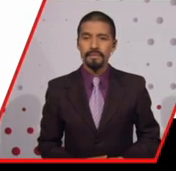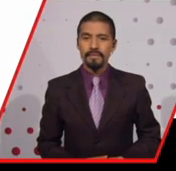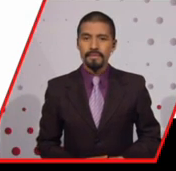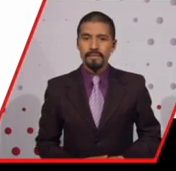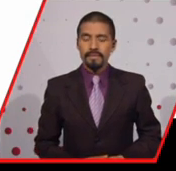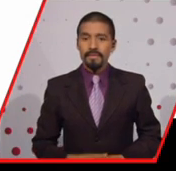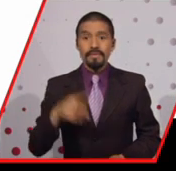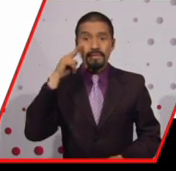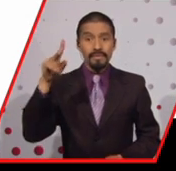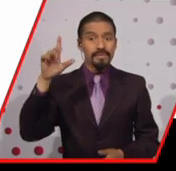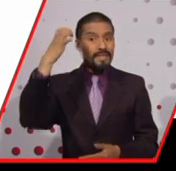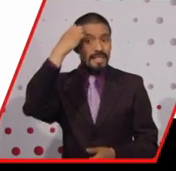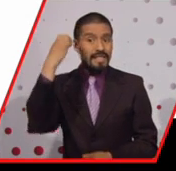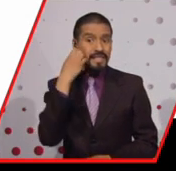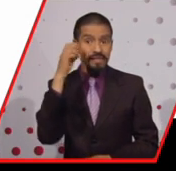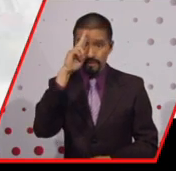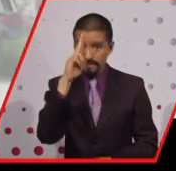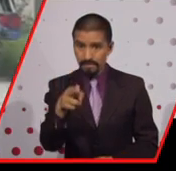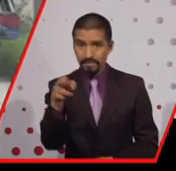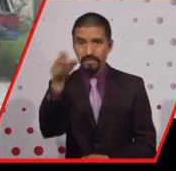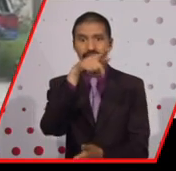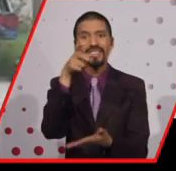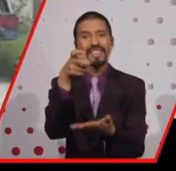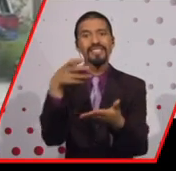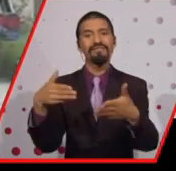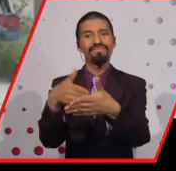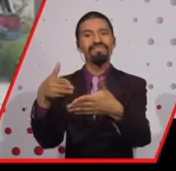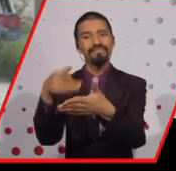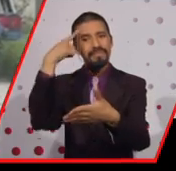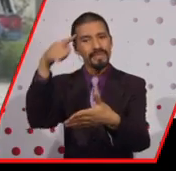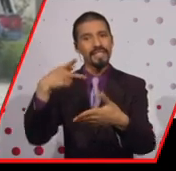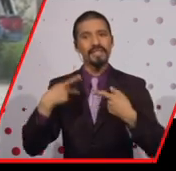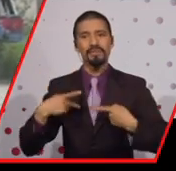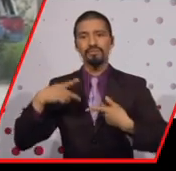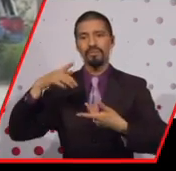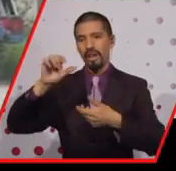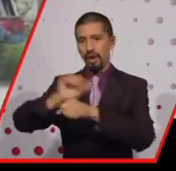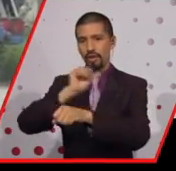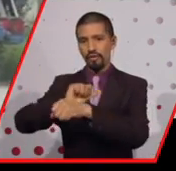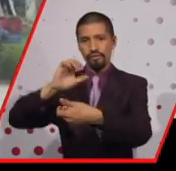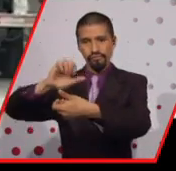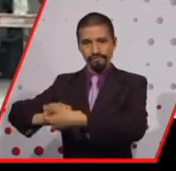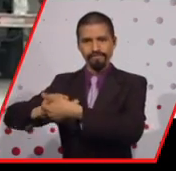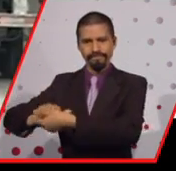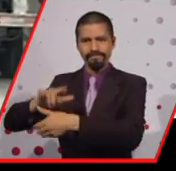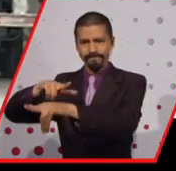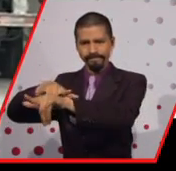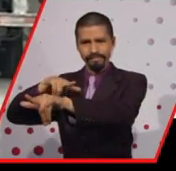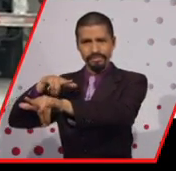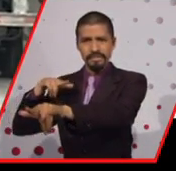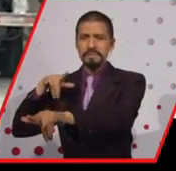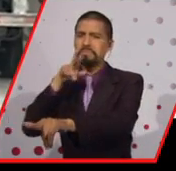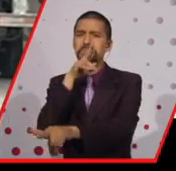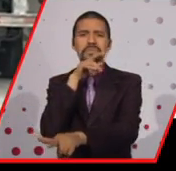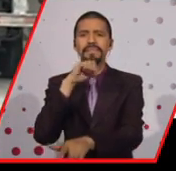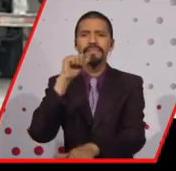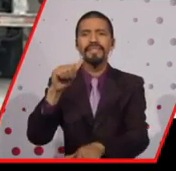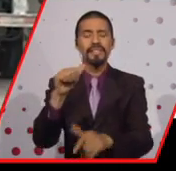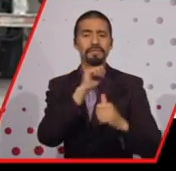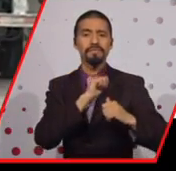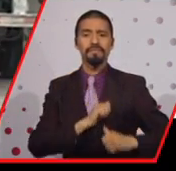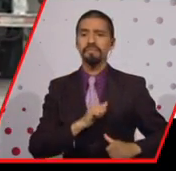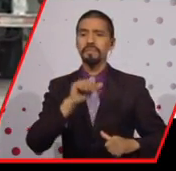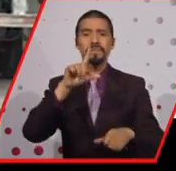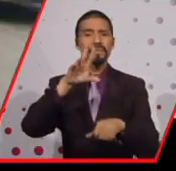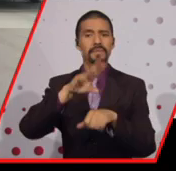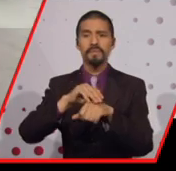Letreros de no estacionarse en el camellón central no son obstáculo para que trailers se estacionen sin preocupación alguna, pues no hay autoridad que se los impida.